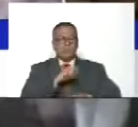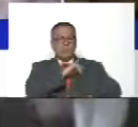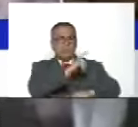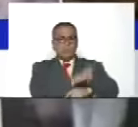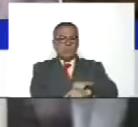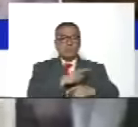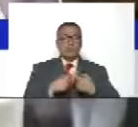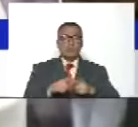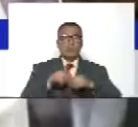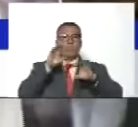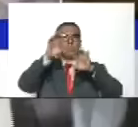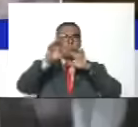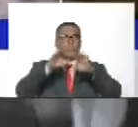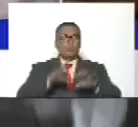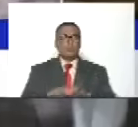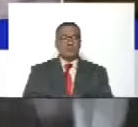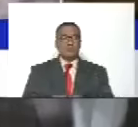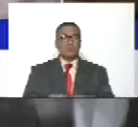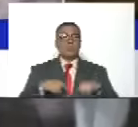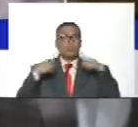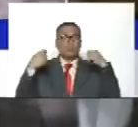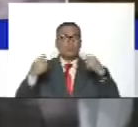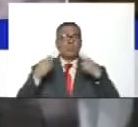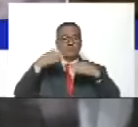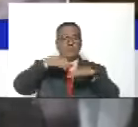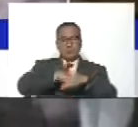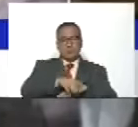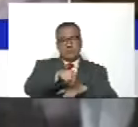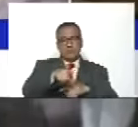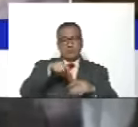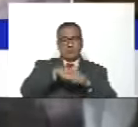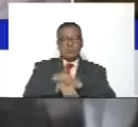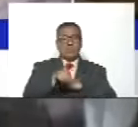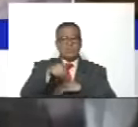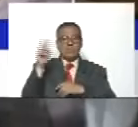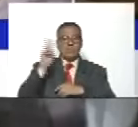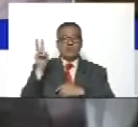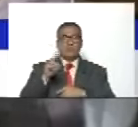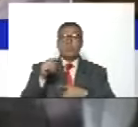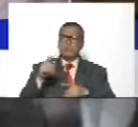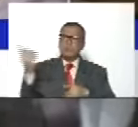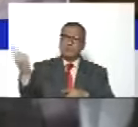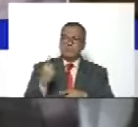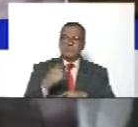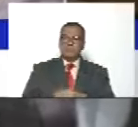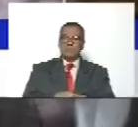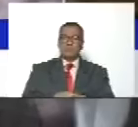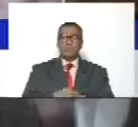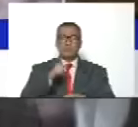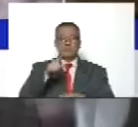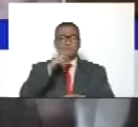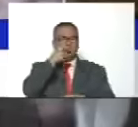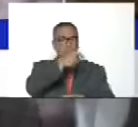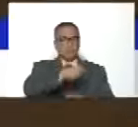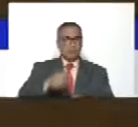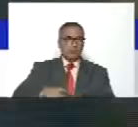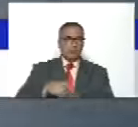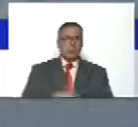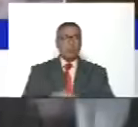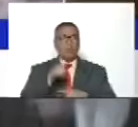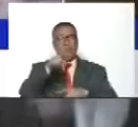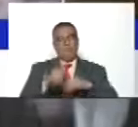potencias extranjeras a los asuntos internos de Venezuela. Hemos contado con este pueblo